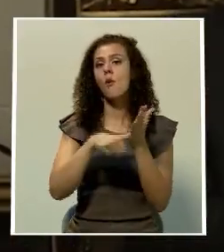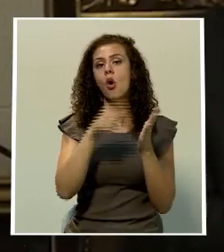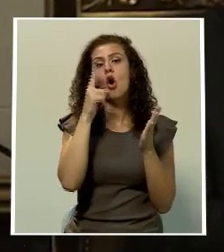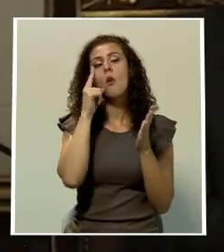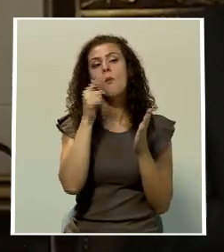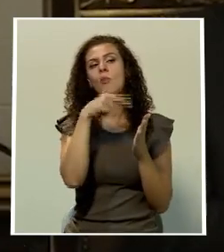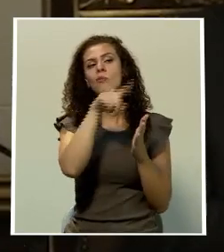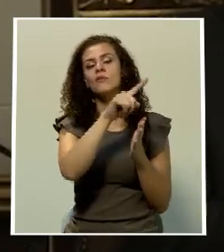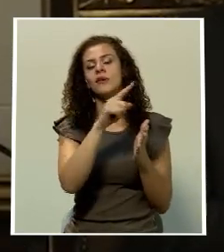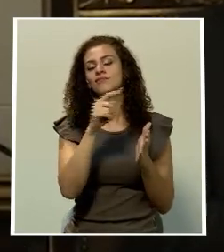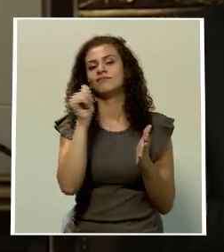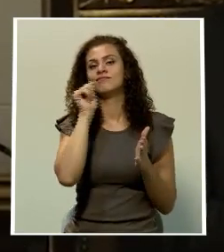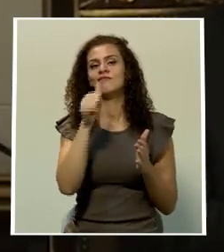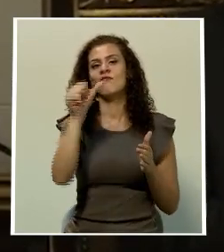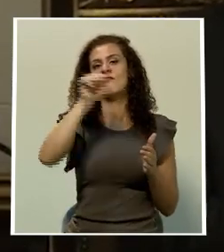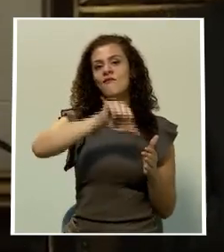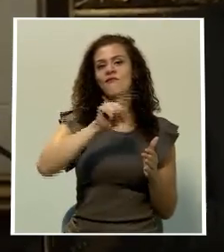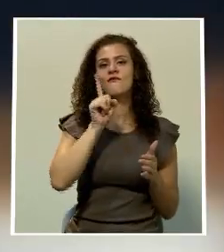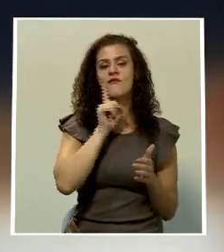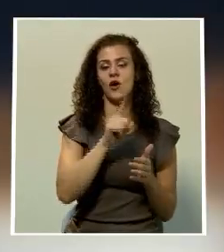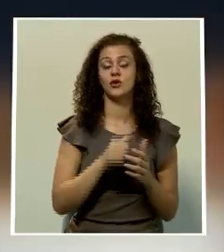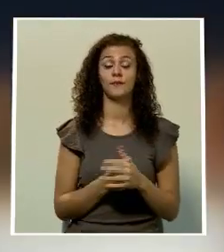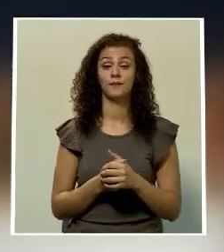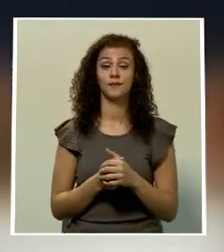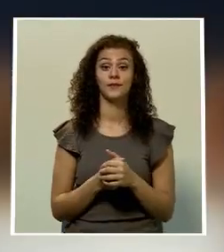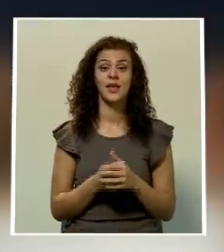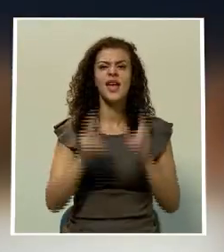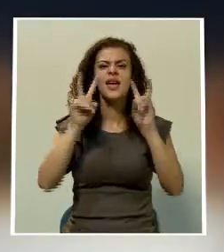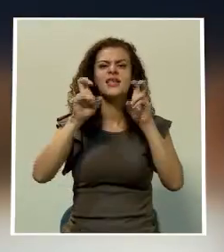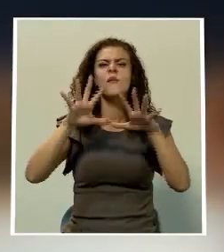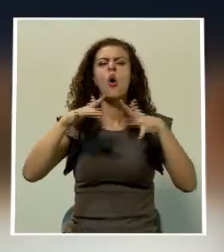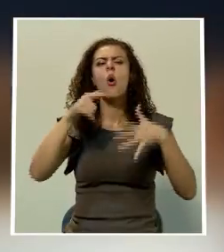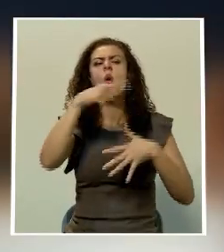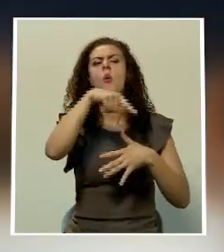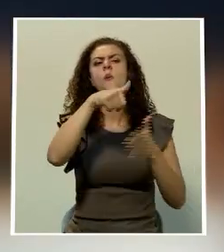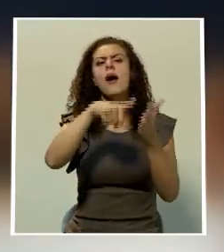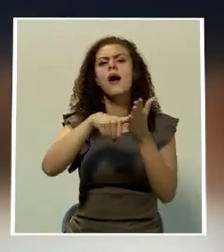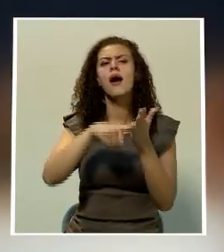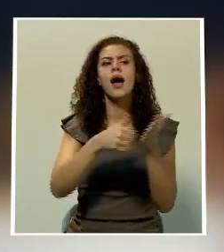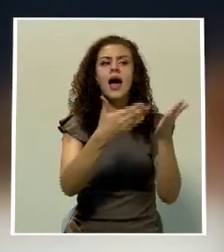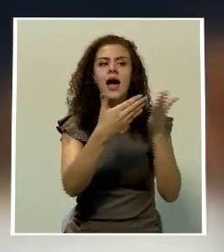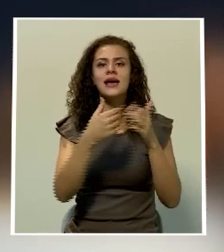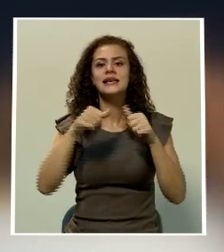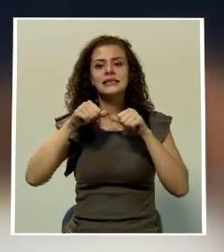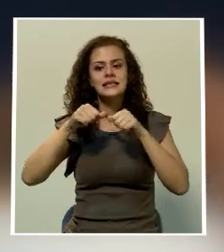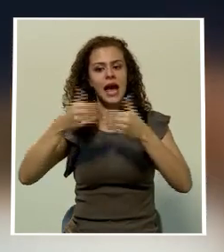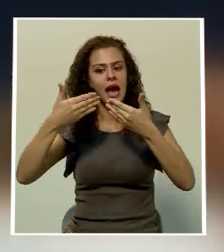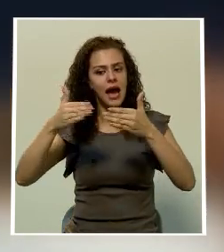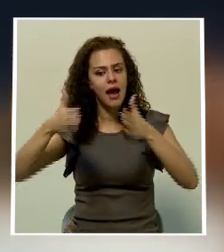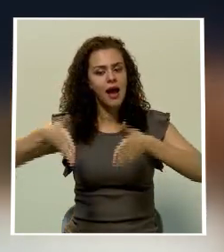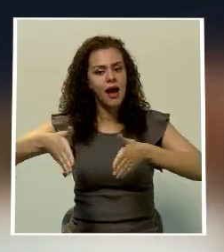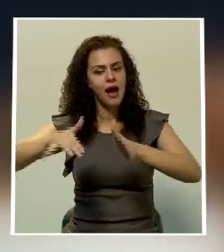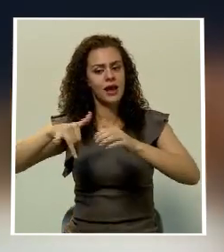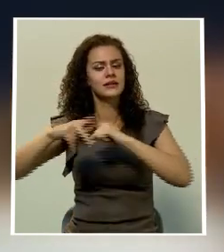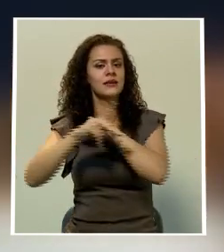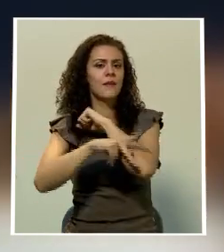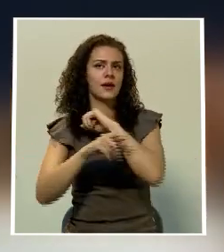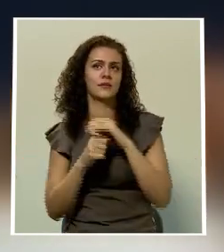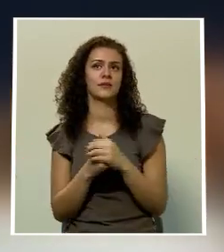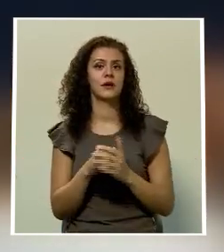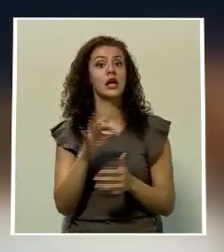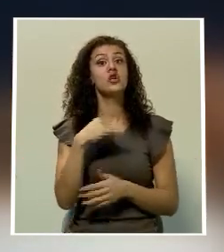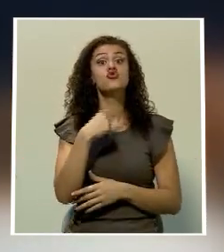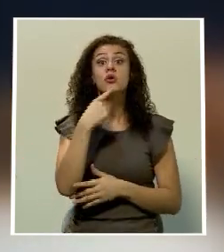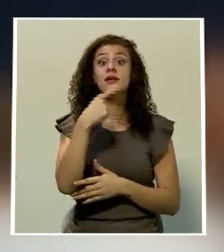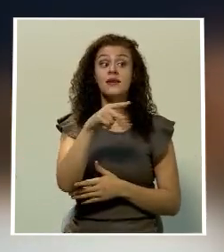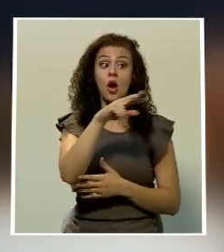por considerarlos un fraude. El tema es cómo esa elección nos permite seguir abriendo camino en este país. Y